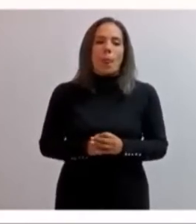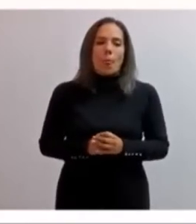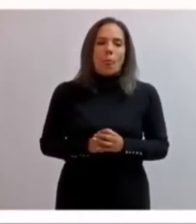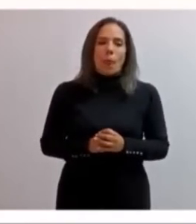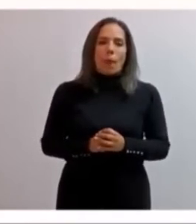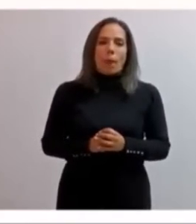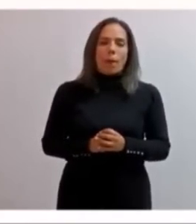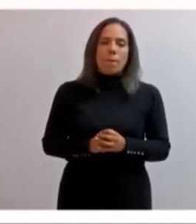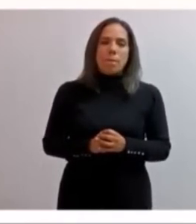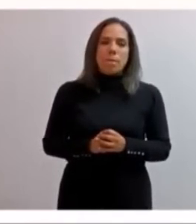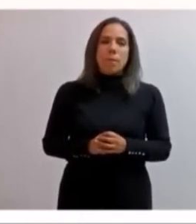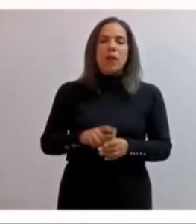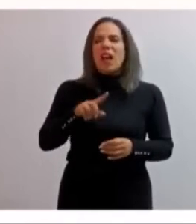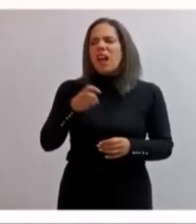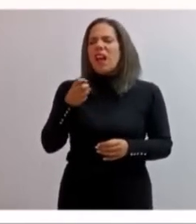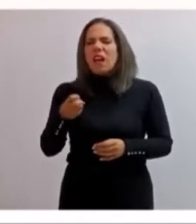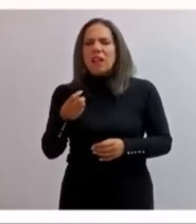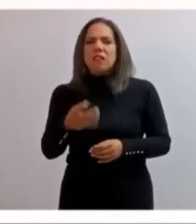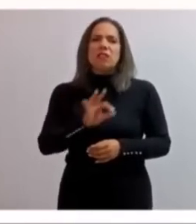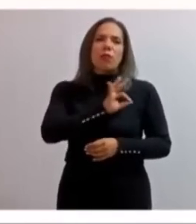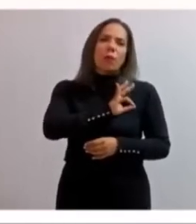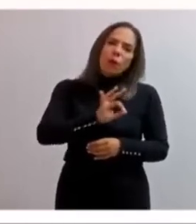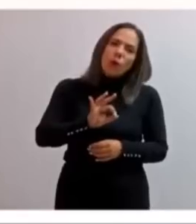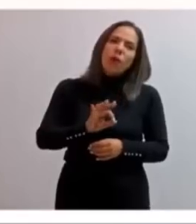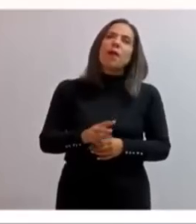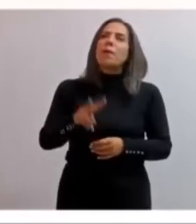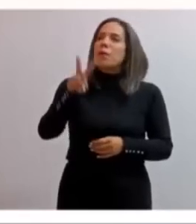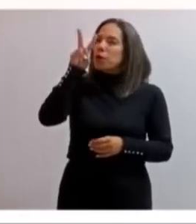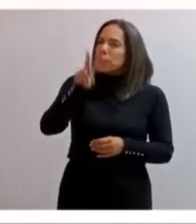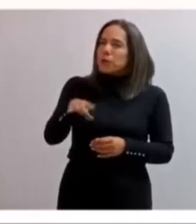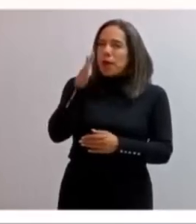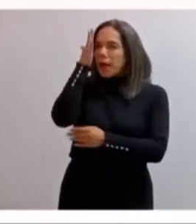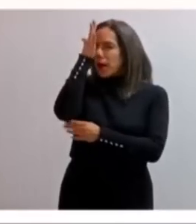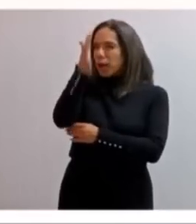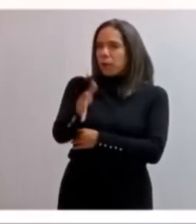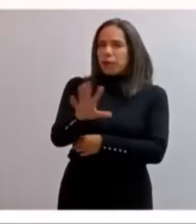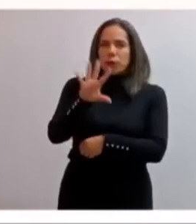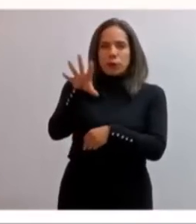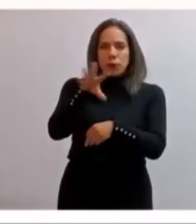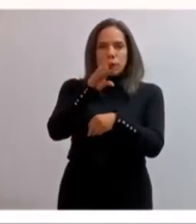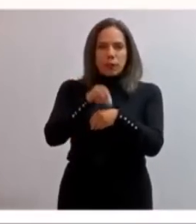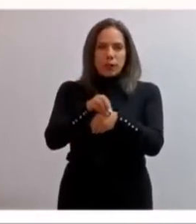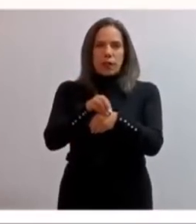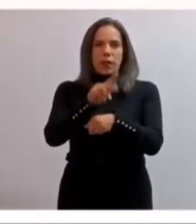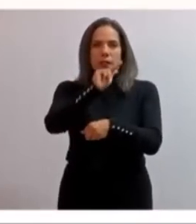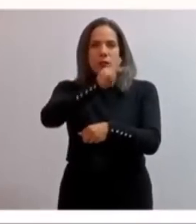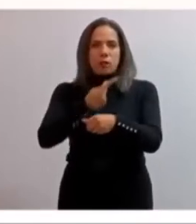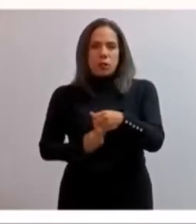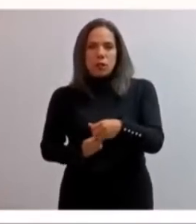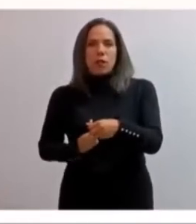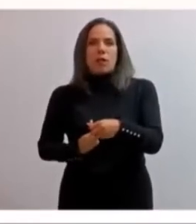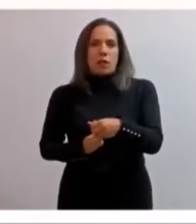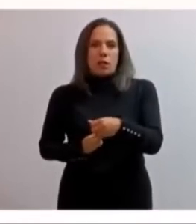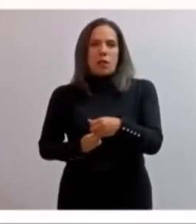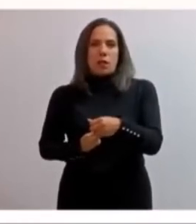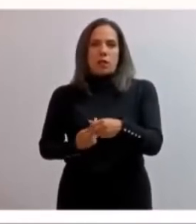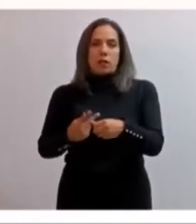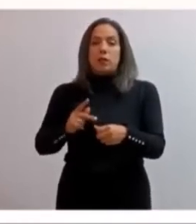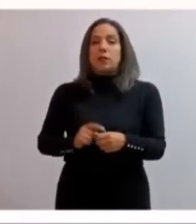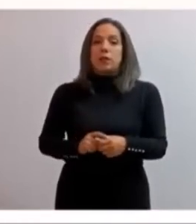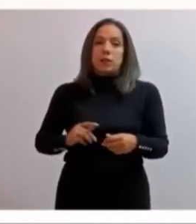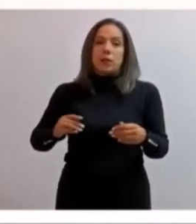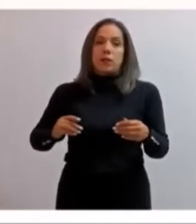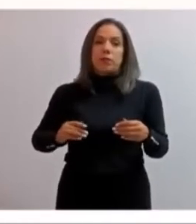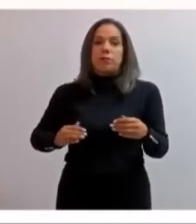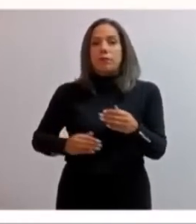colegiado nos permite hacer una realidad la integración del plan de estudios que busca la nueva escuela